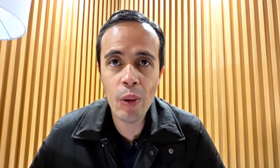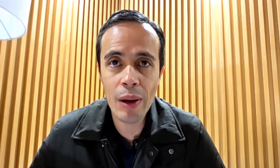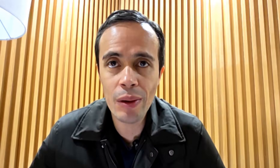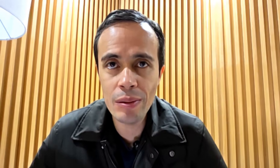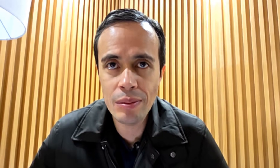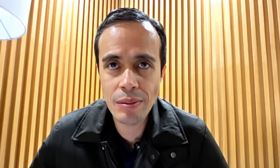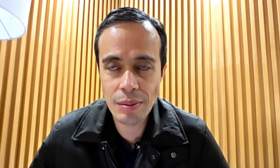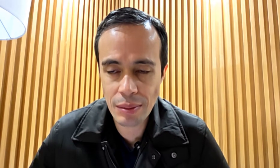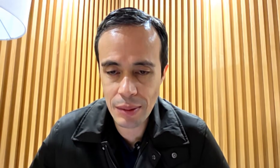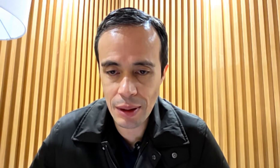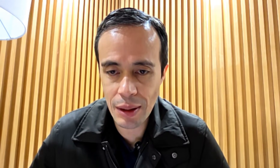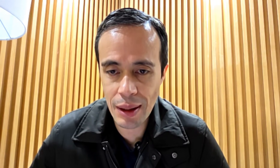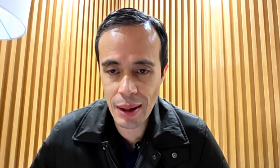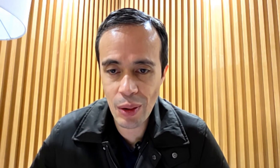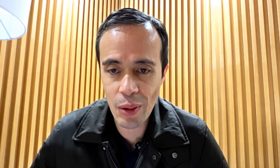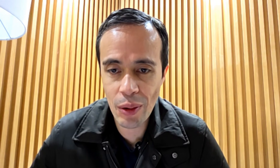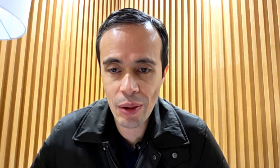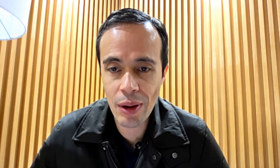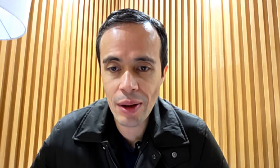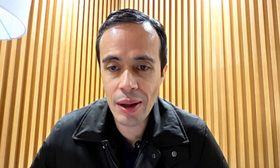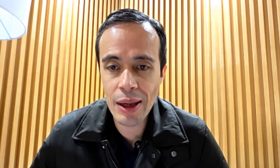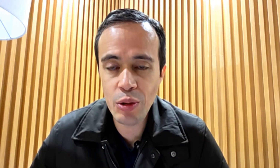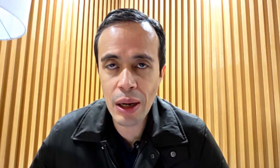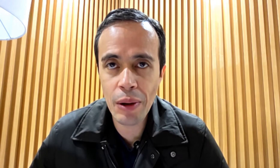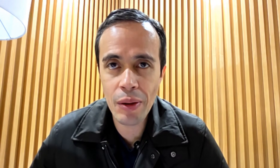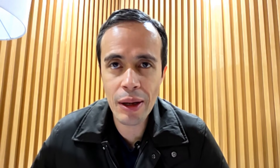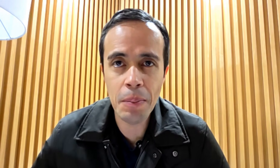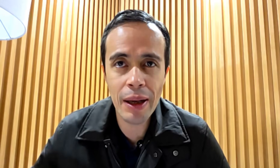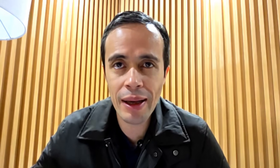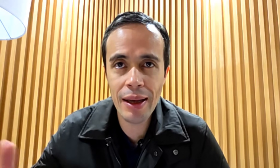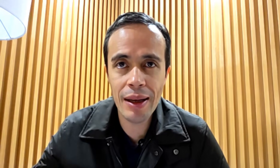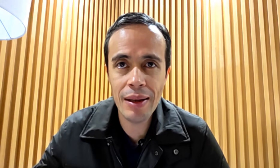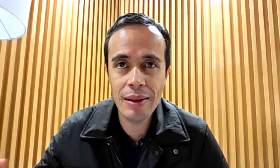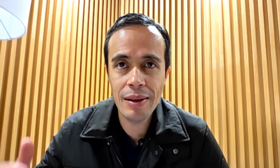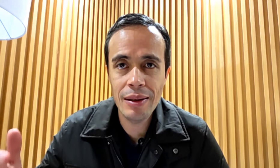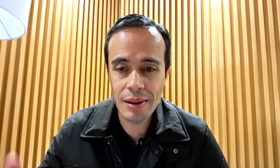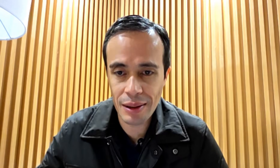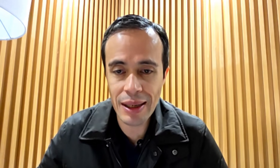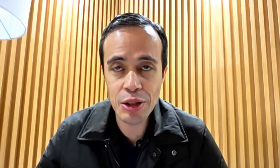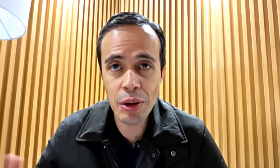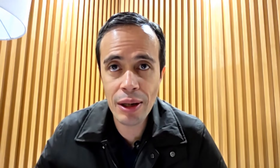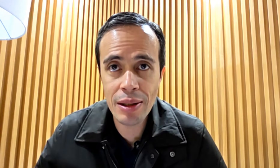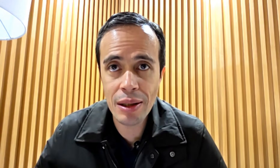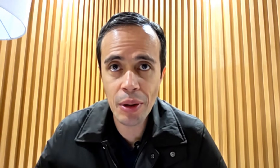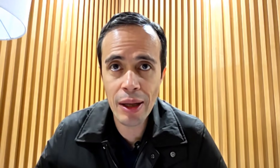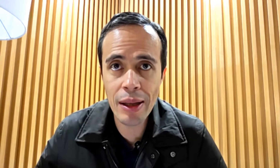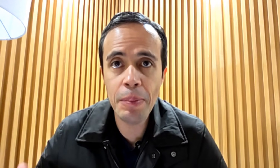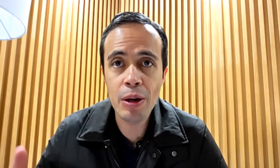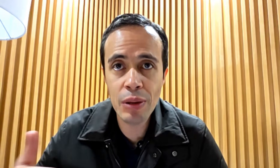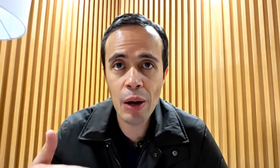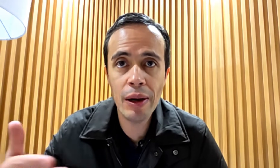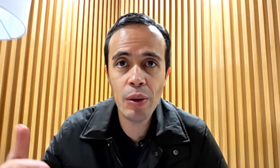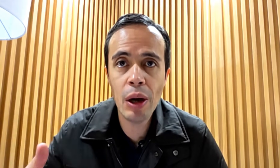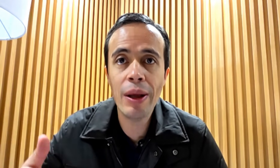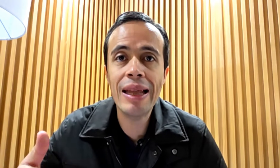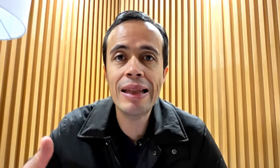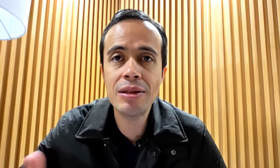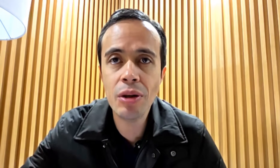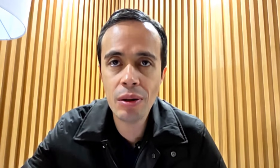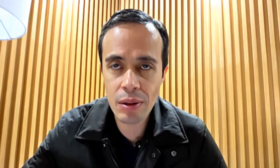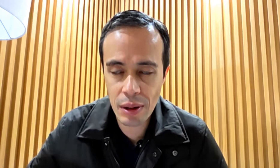tiene un acuerdo que no es un acuerdo que implique sanciones si se violenta, pero es un acuerdo,